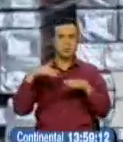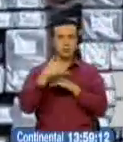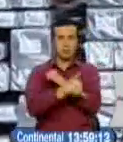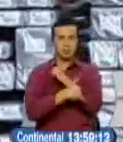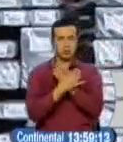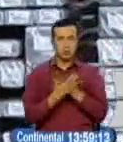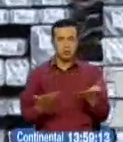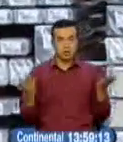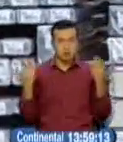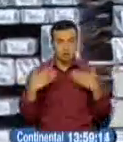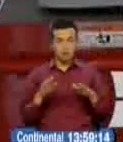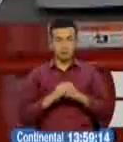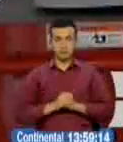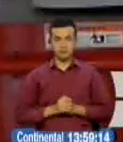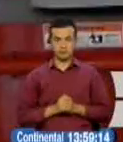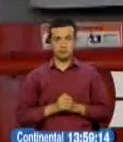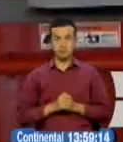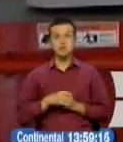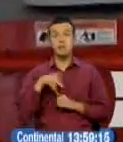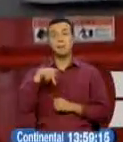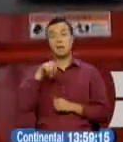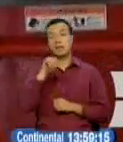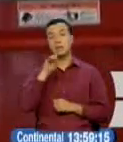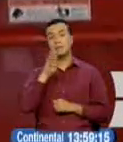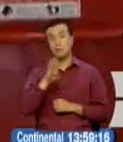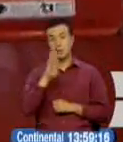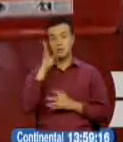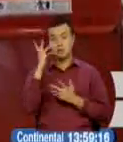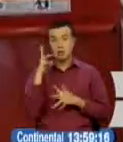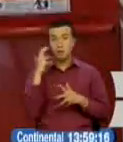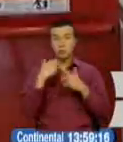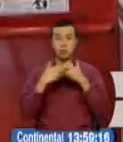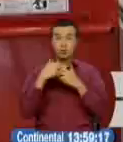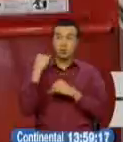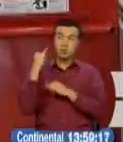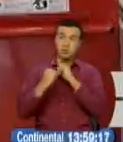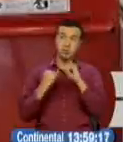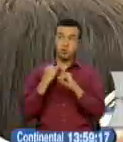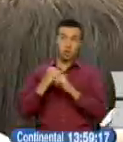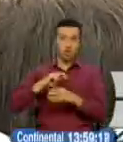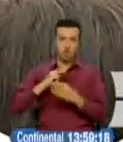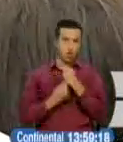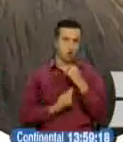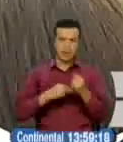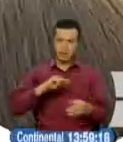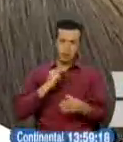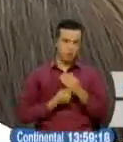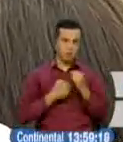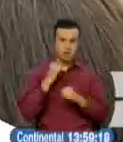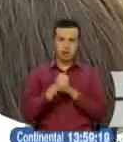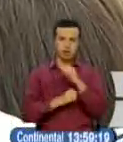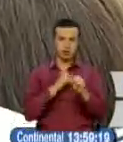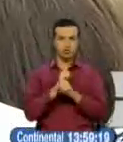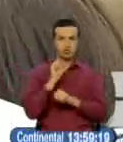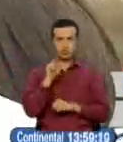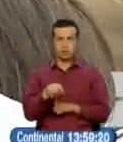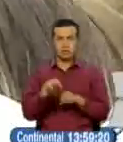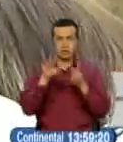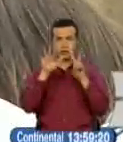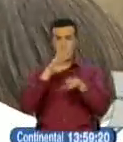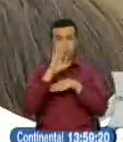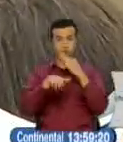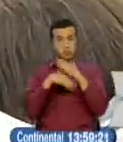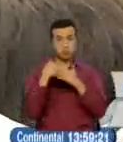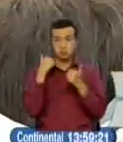Que determina que el Producto Interno Bruto, a pesar de los choques externos, sea más del doble de lo que teníamos en el año 2007. Todos estamos